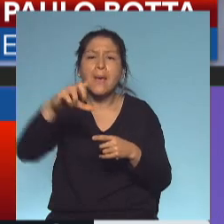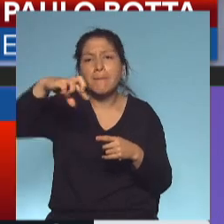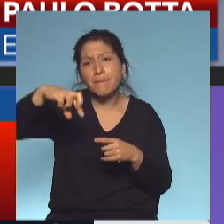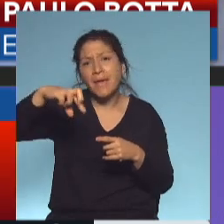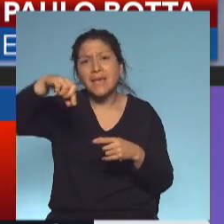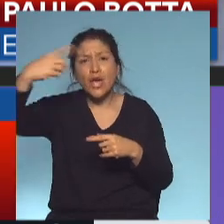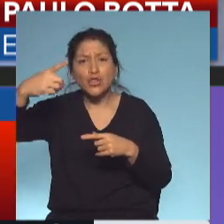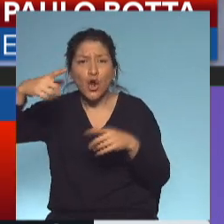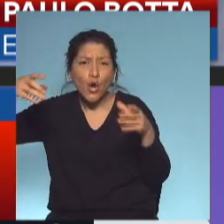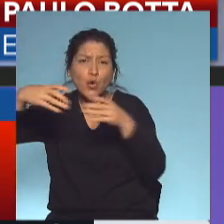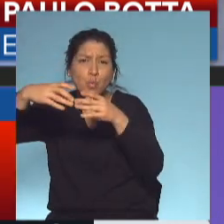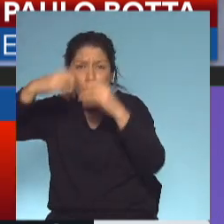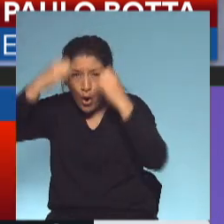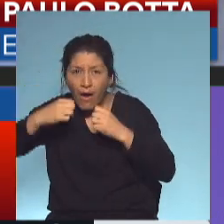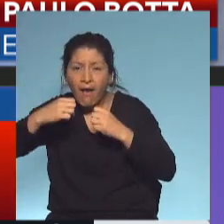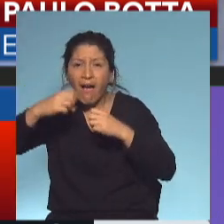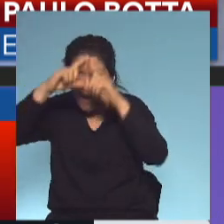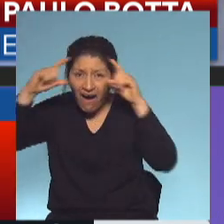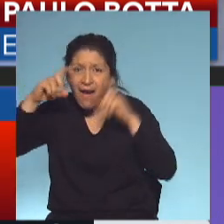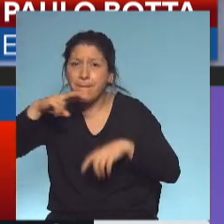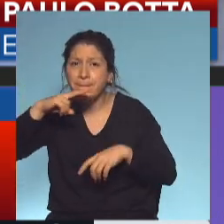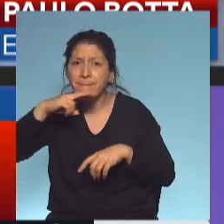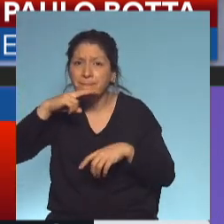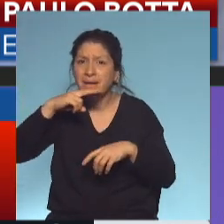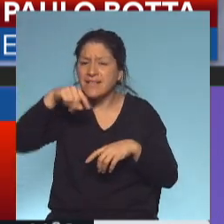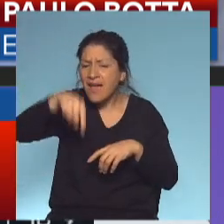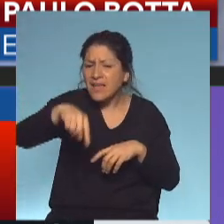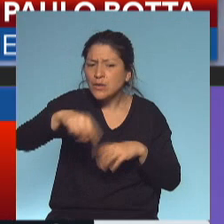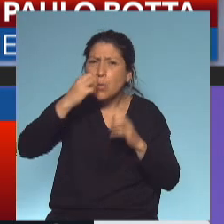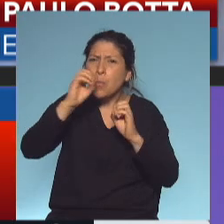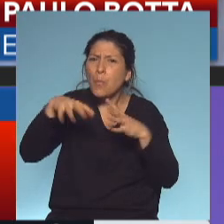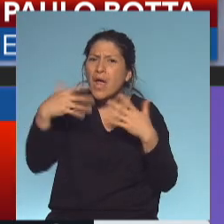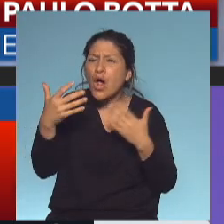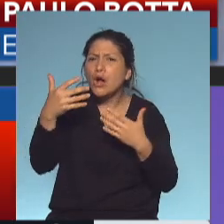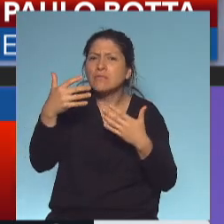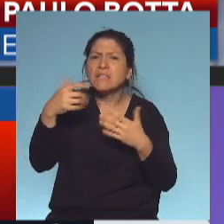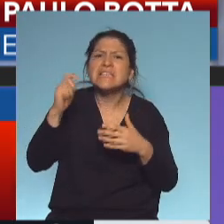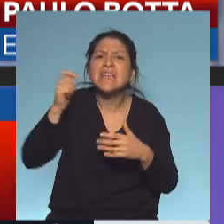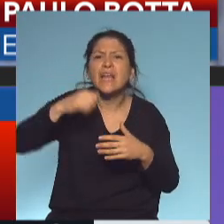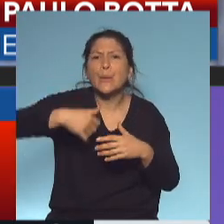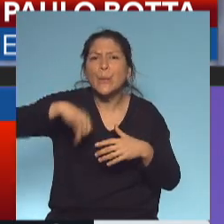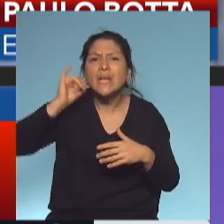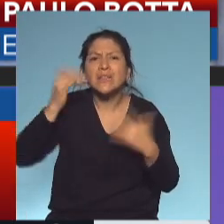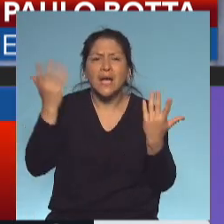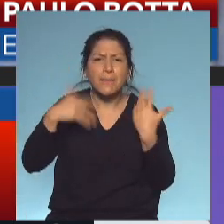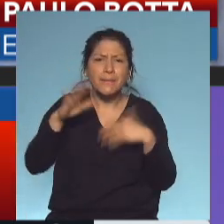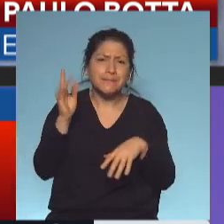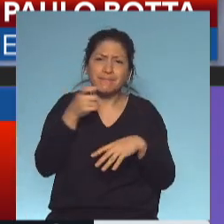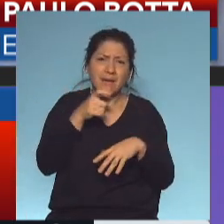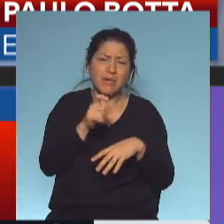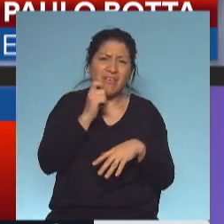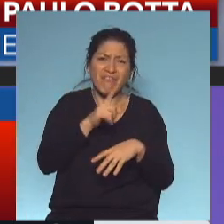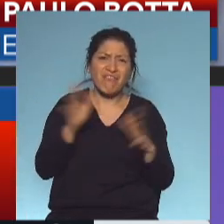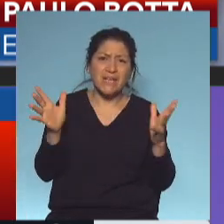qué sectores podría beneficiar políticamente una escalada del conflicto como lo que estamos viendo? La respuesta es muy